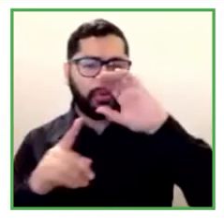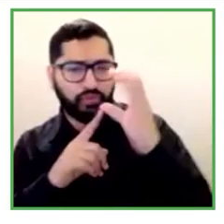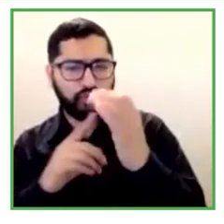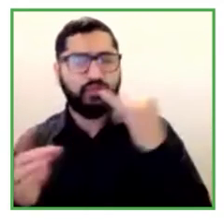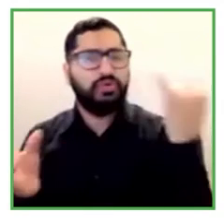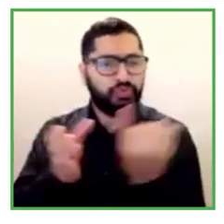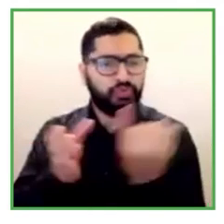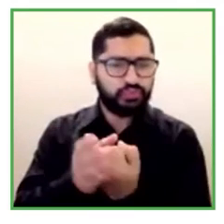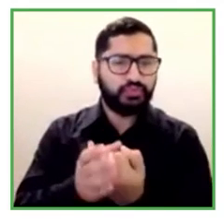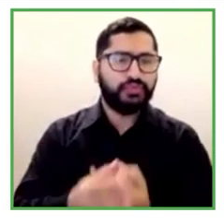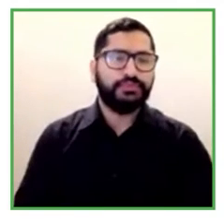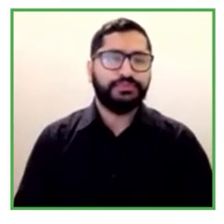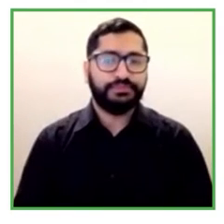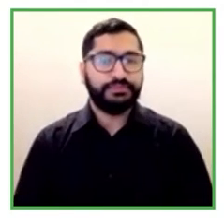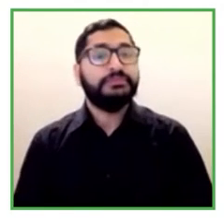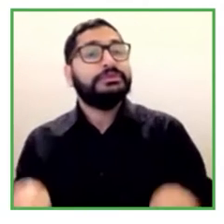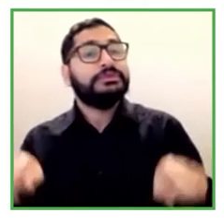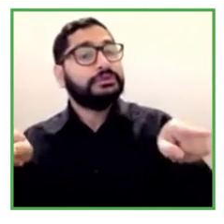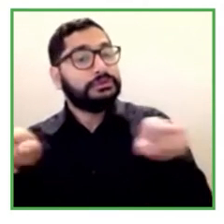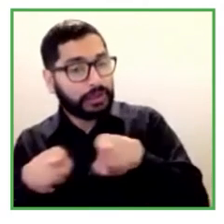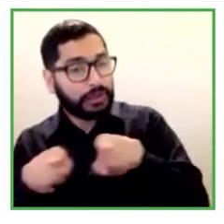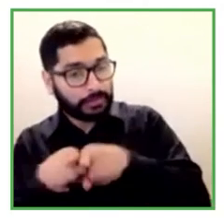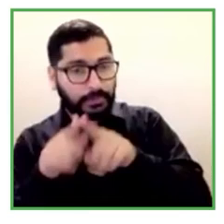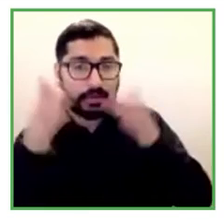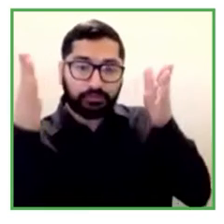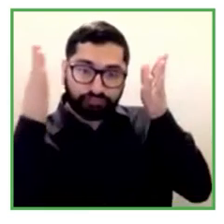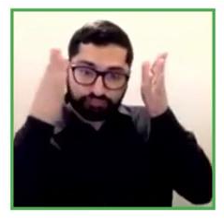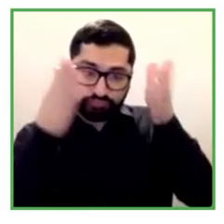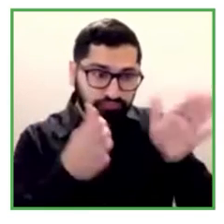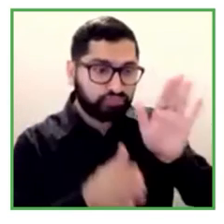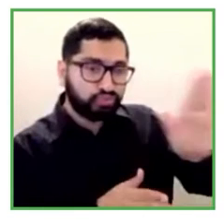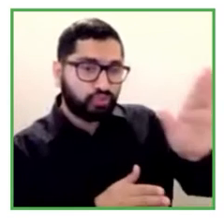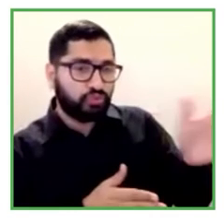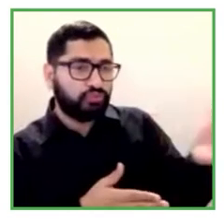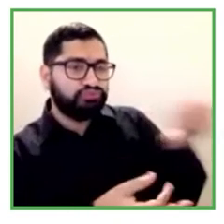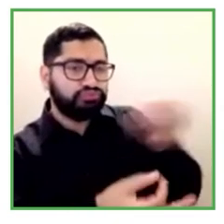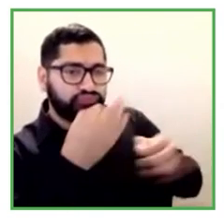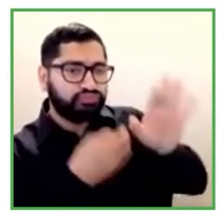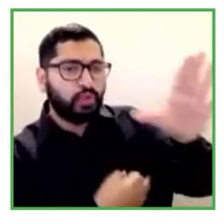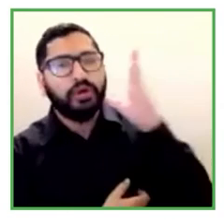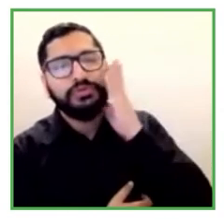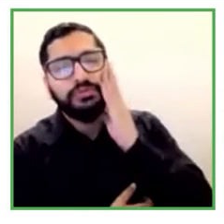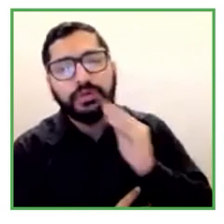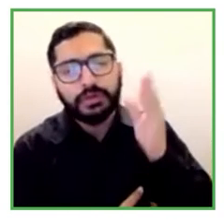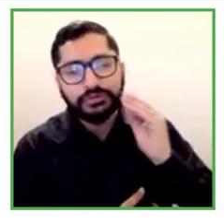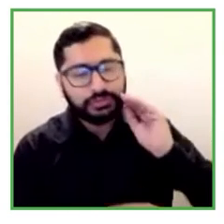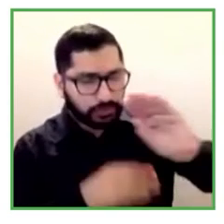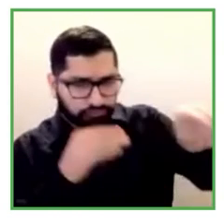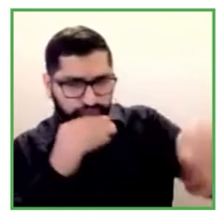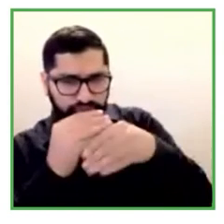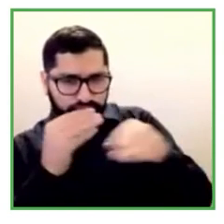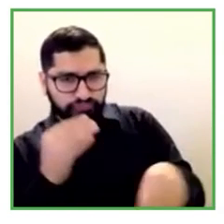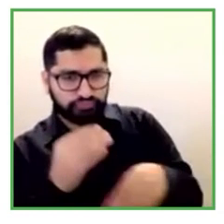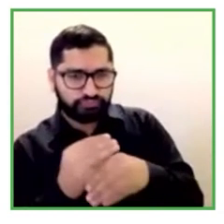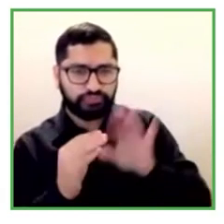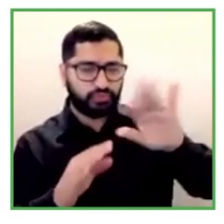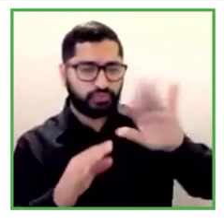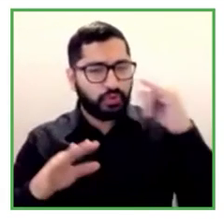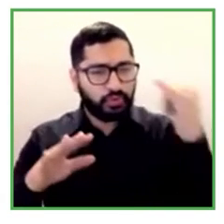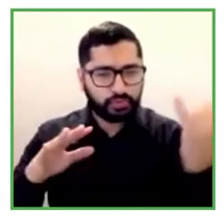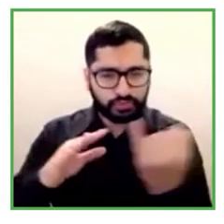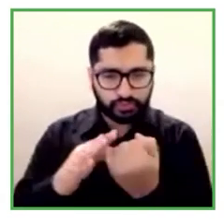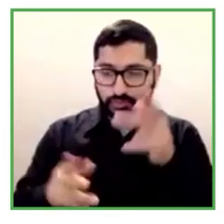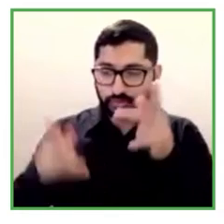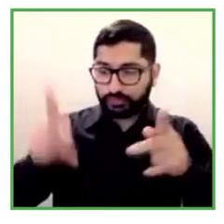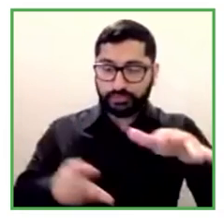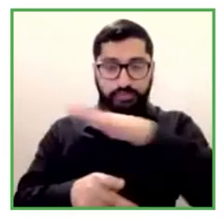También escuchamos que también incluyeron las personas con discapacidad durante la organización y